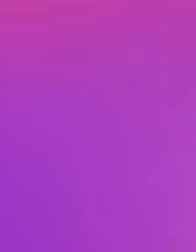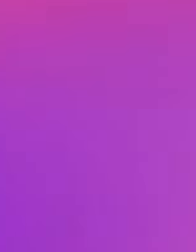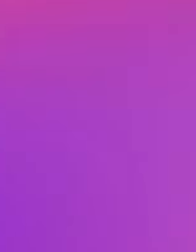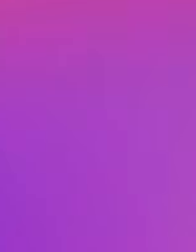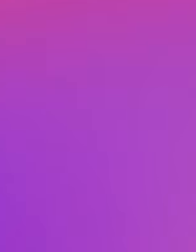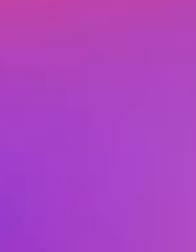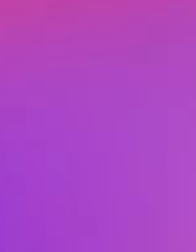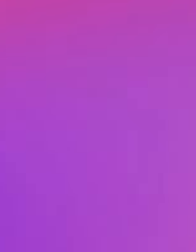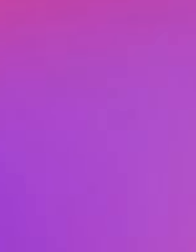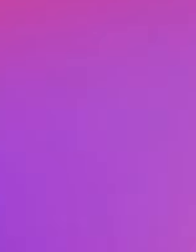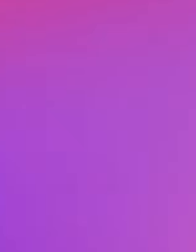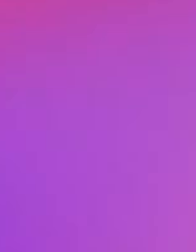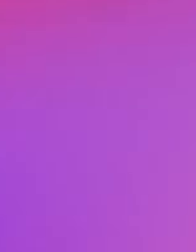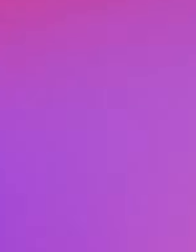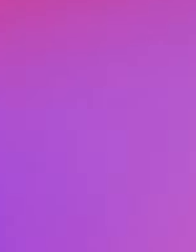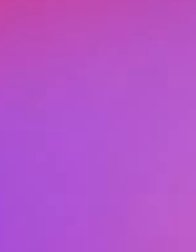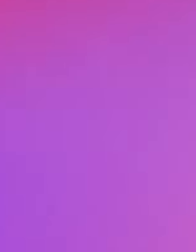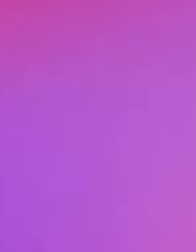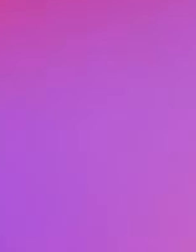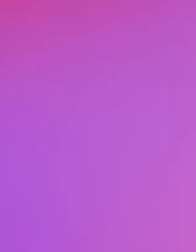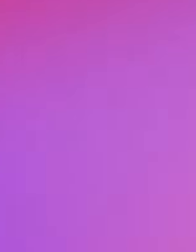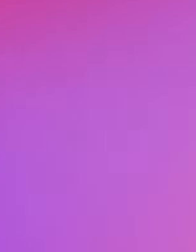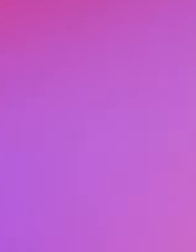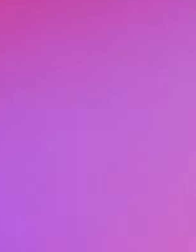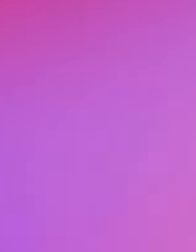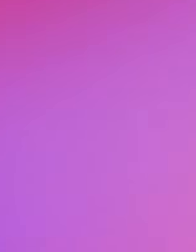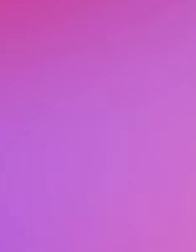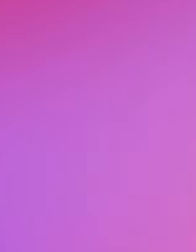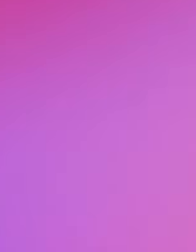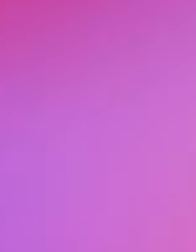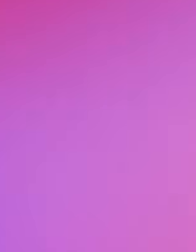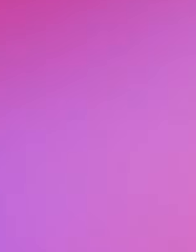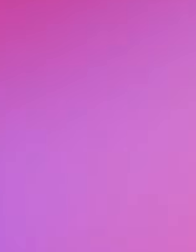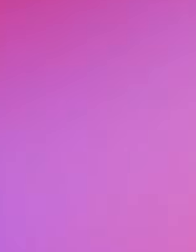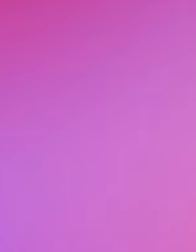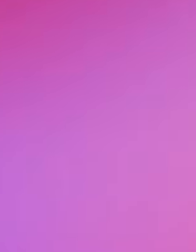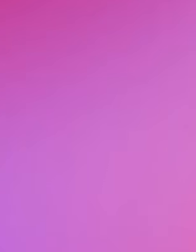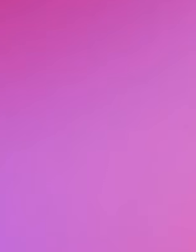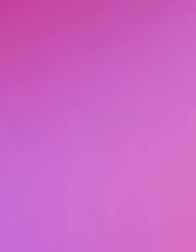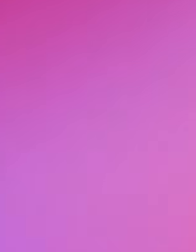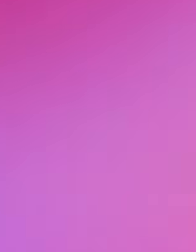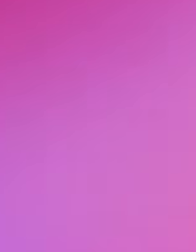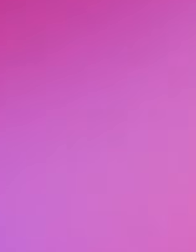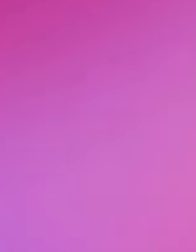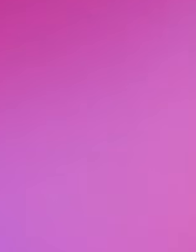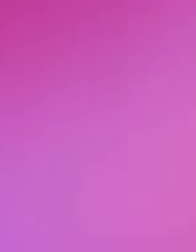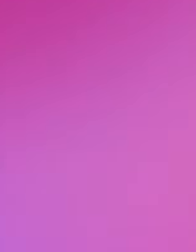plataforma nuevaescuelamexicana.cep.gov.mx.